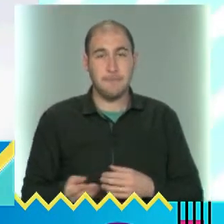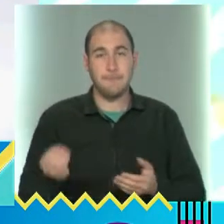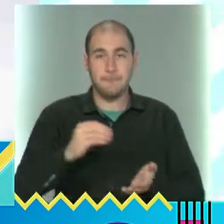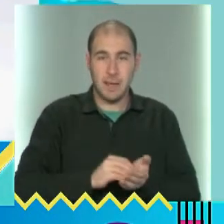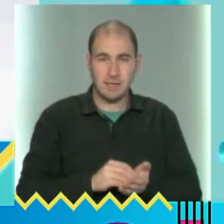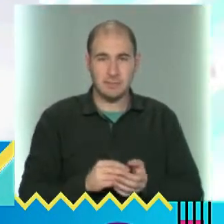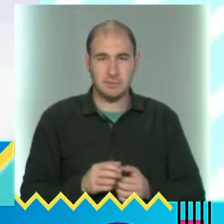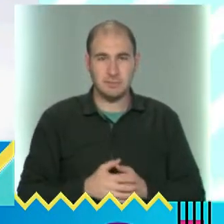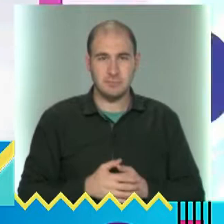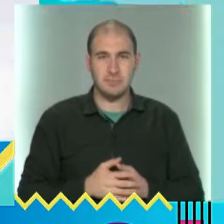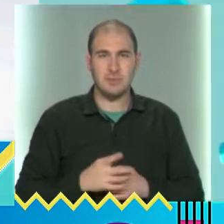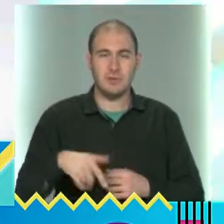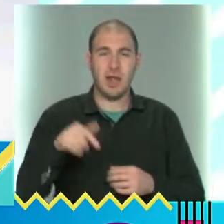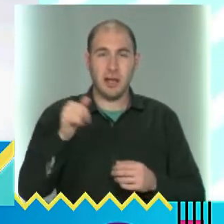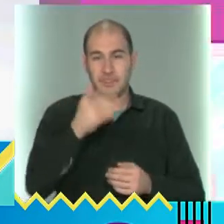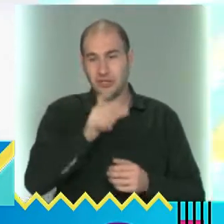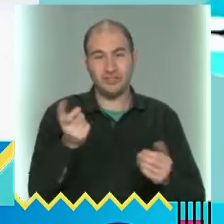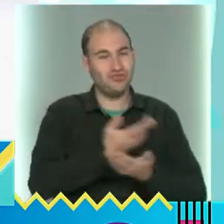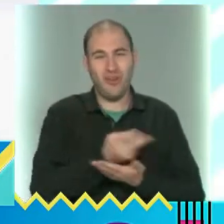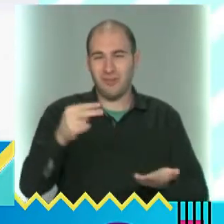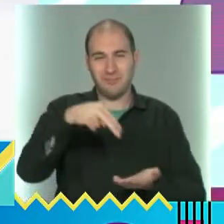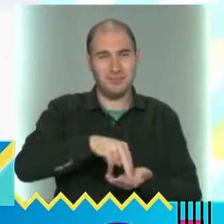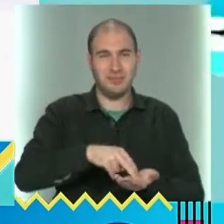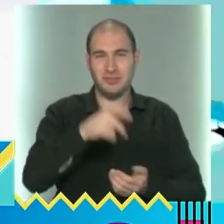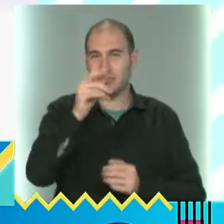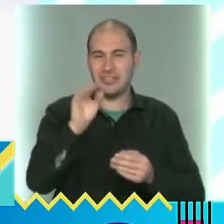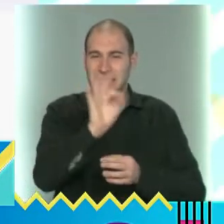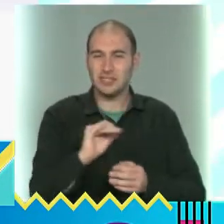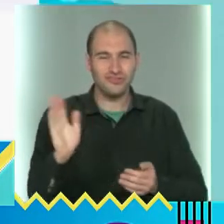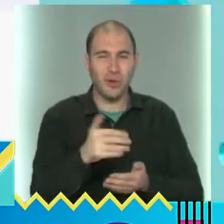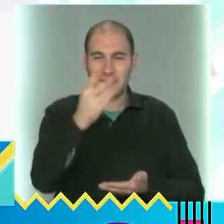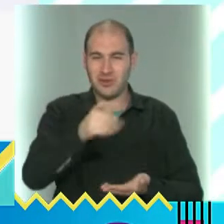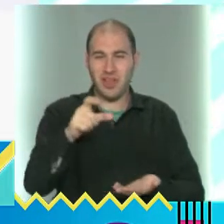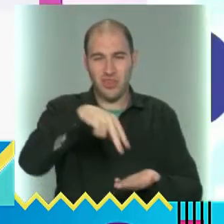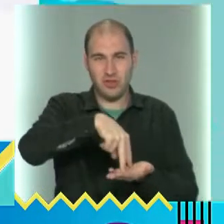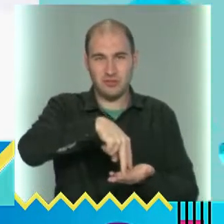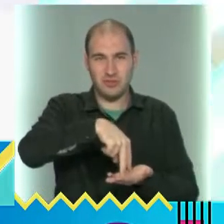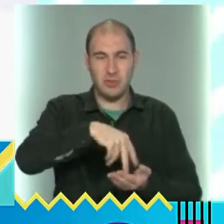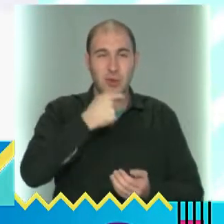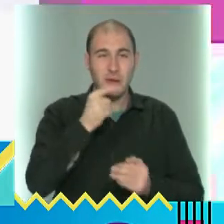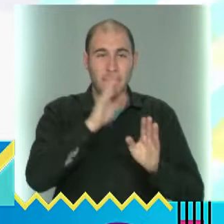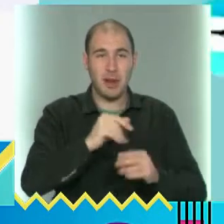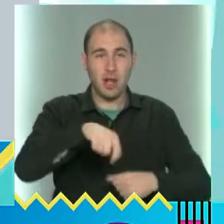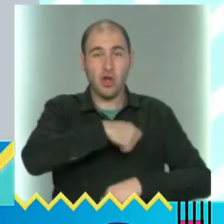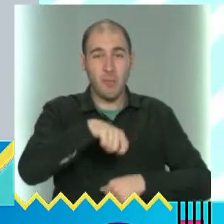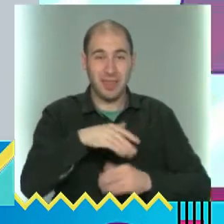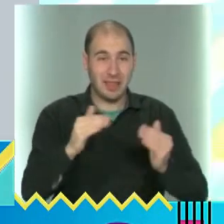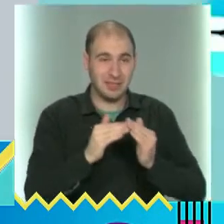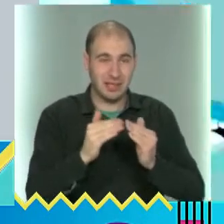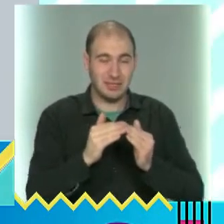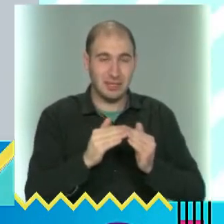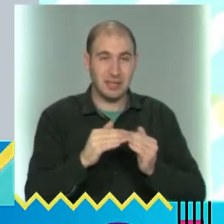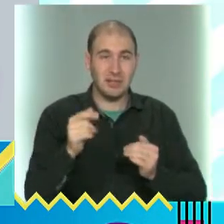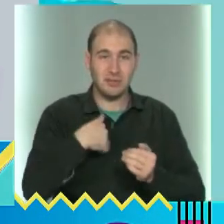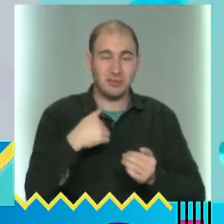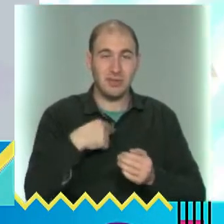Adicionalmente, pues bueno, vivimos en un mundo de bípedos. Todo está diseñado para personas en 2 pies. Si queremos preparar una comida en nuestro hogar, tenemos que ponernos